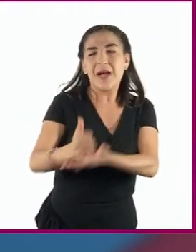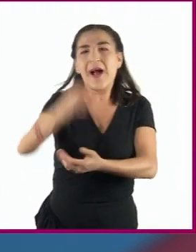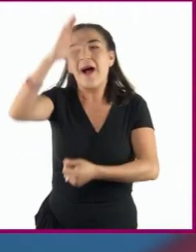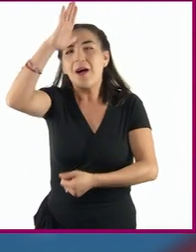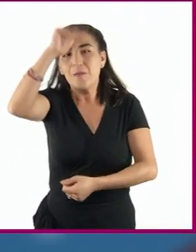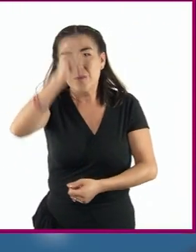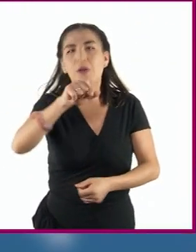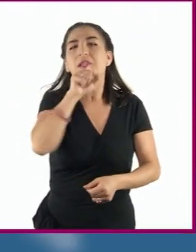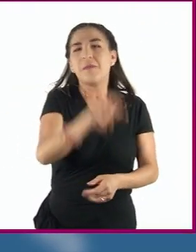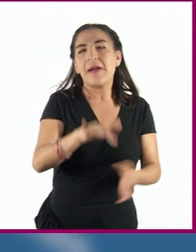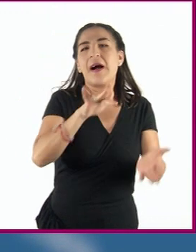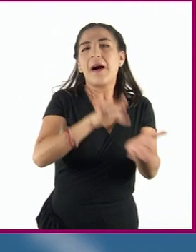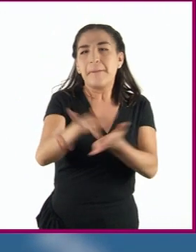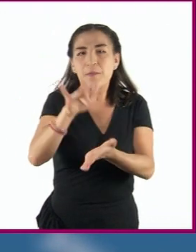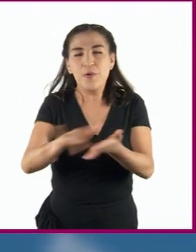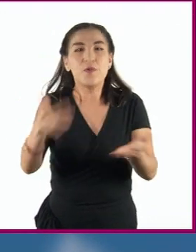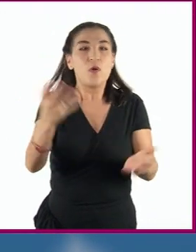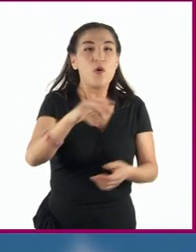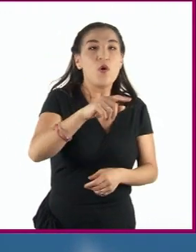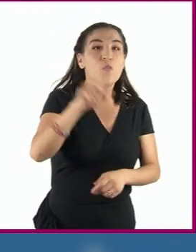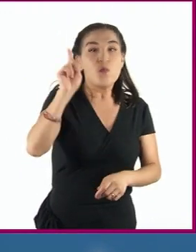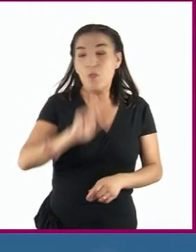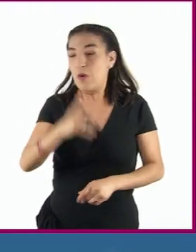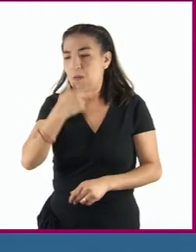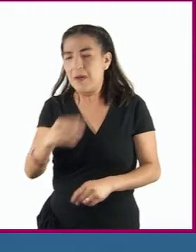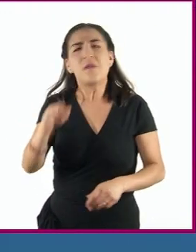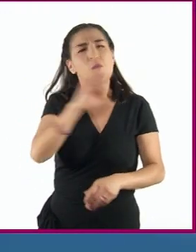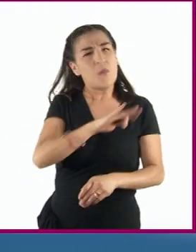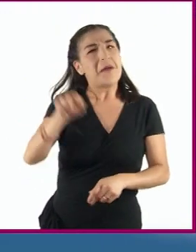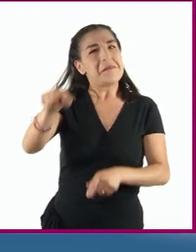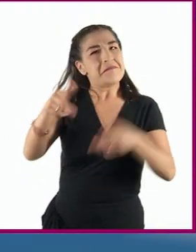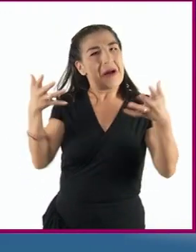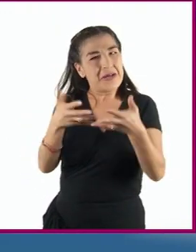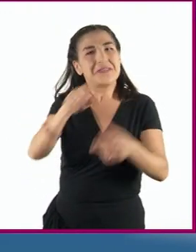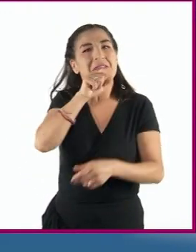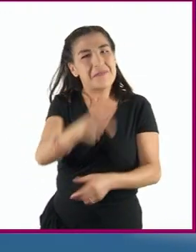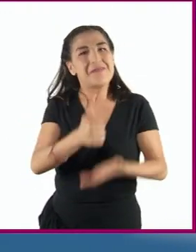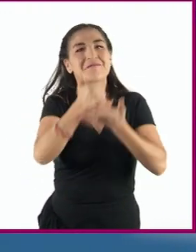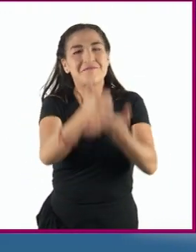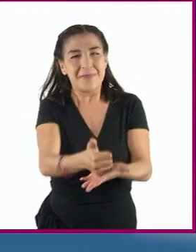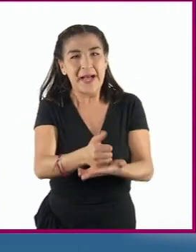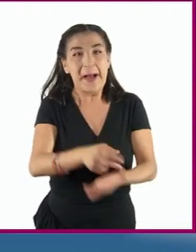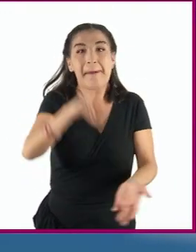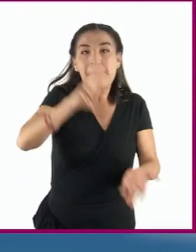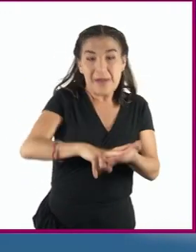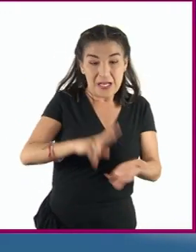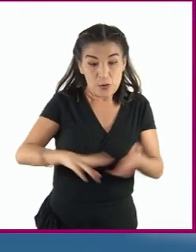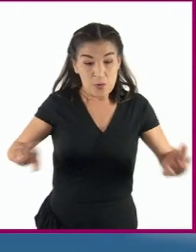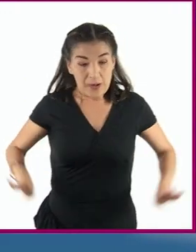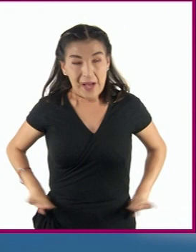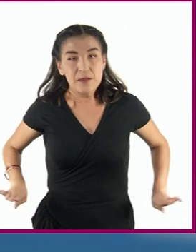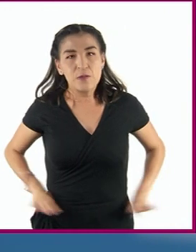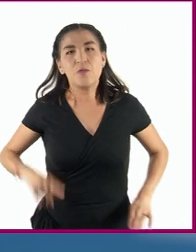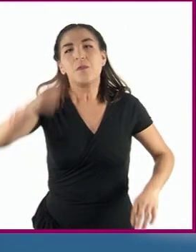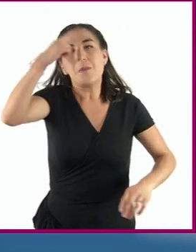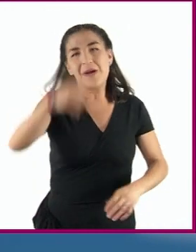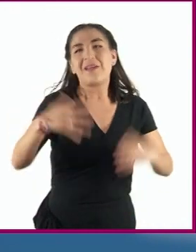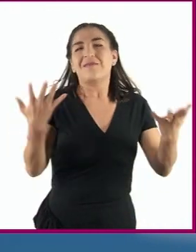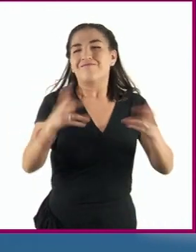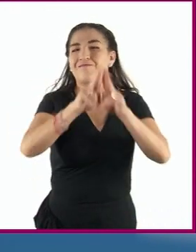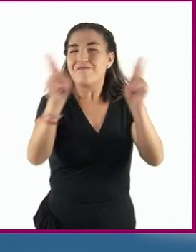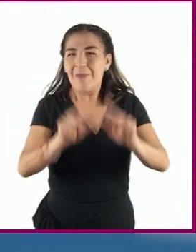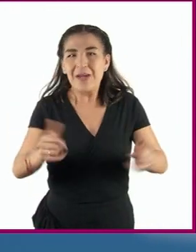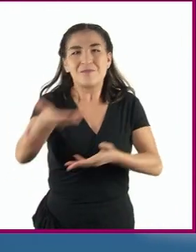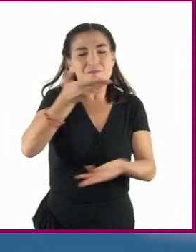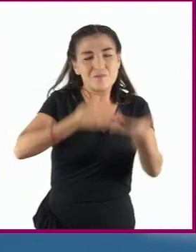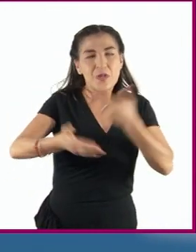a que otras y otros lo hagan. Actitudes y valores que contribuyen a la paz, la cooperación